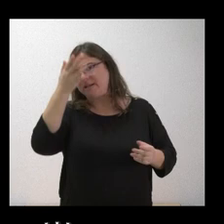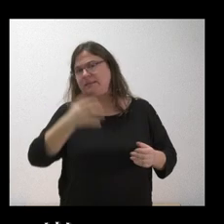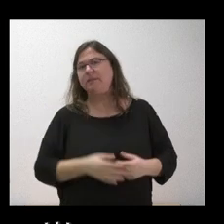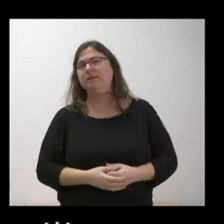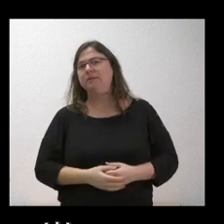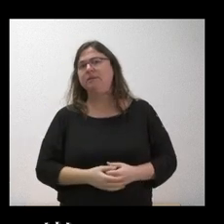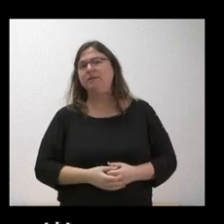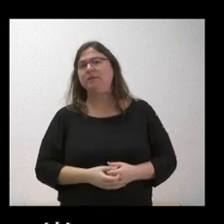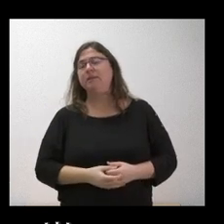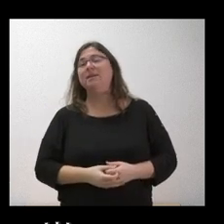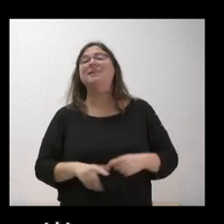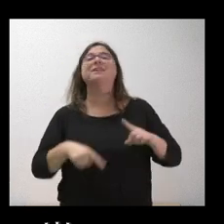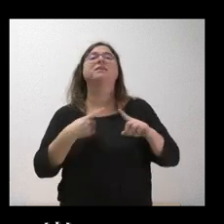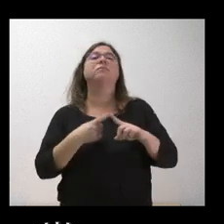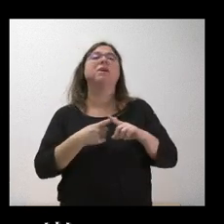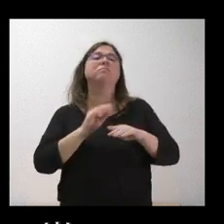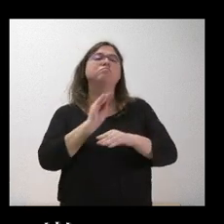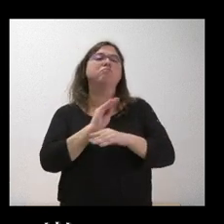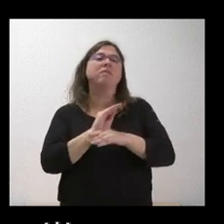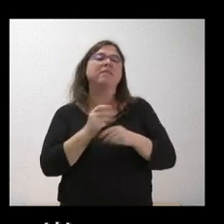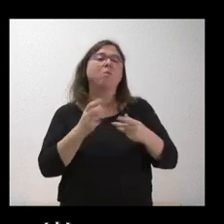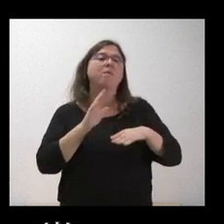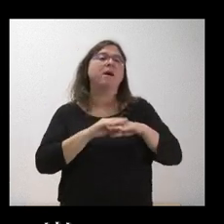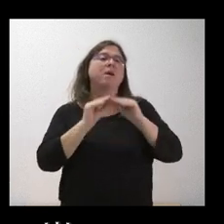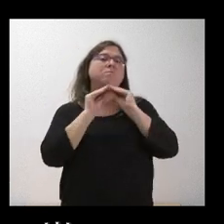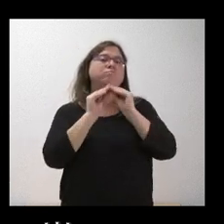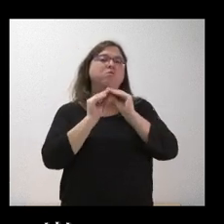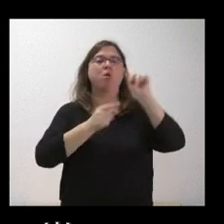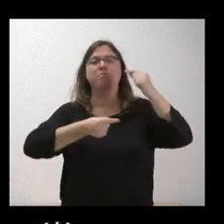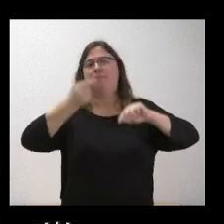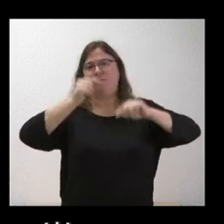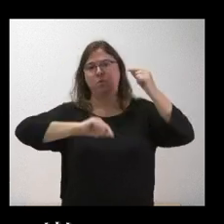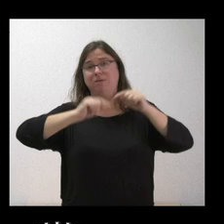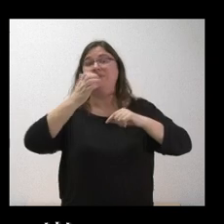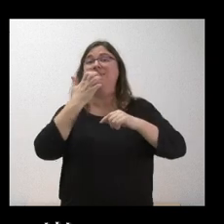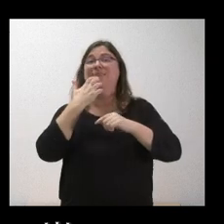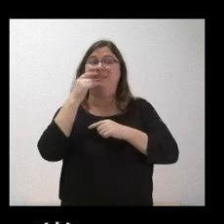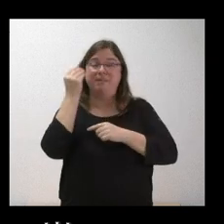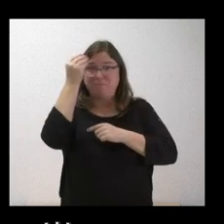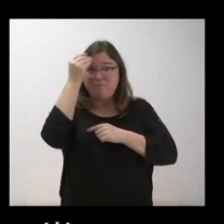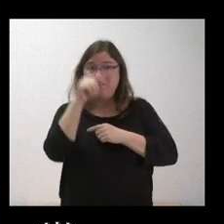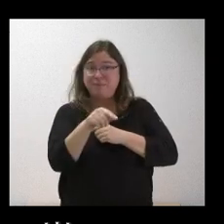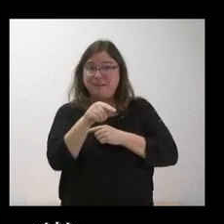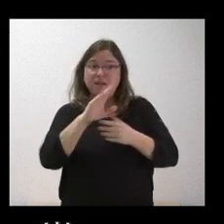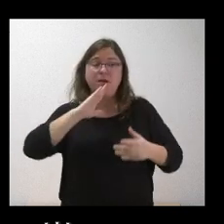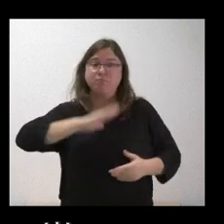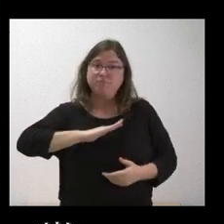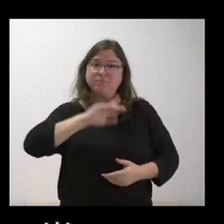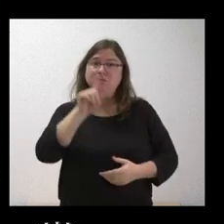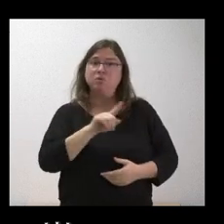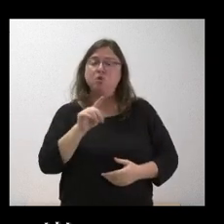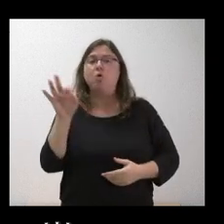destinarlo y Y qué margen de prudencia van a tener a la hora de elaborar los los presupuestos si consideran que esas entregas se ajustan o temen